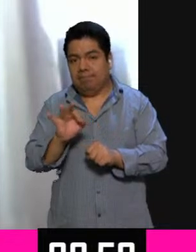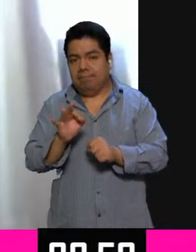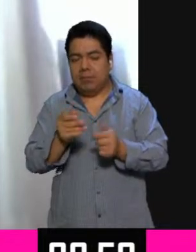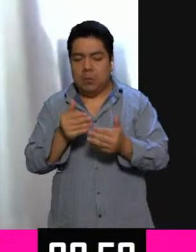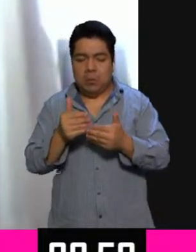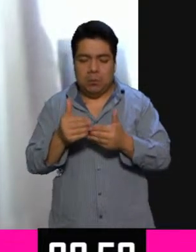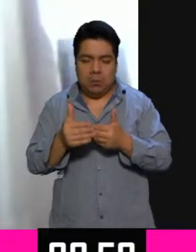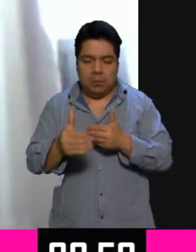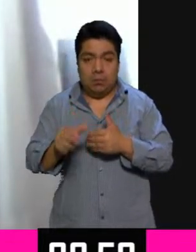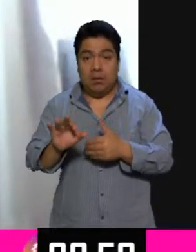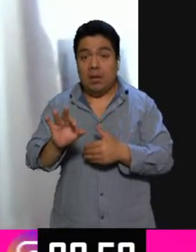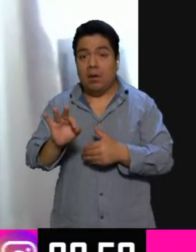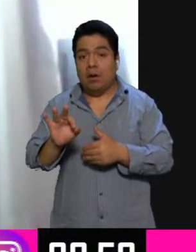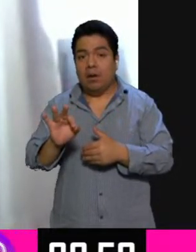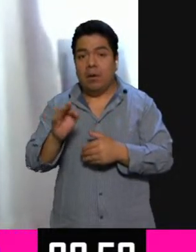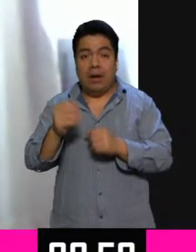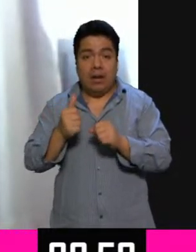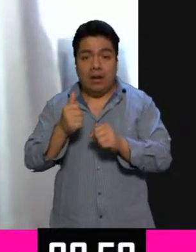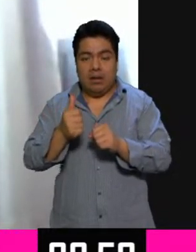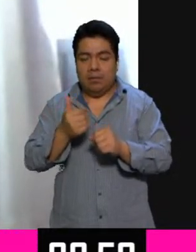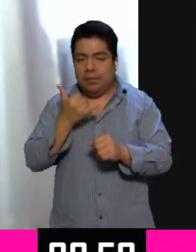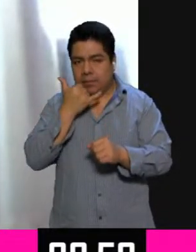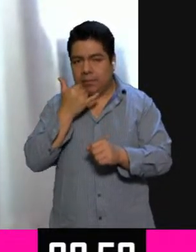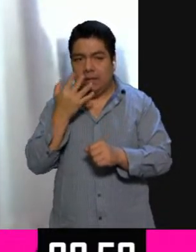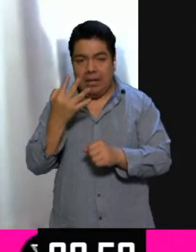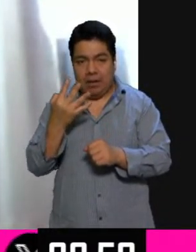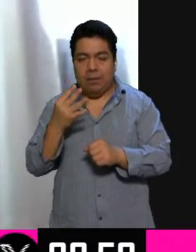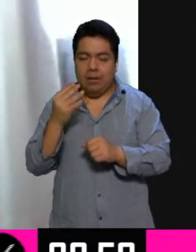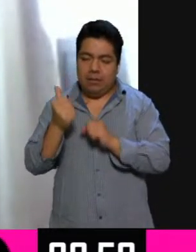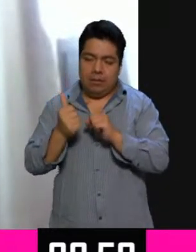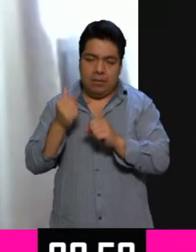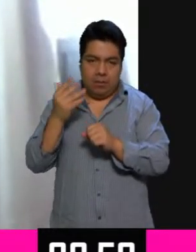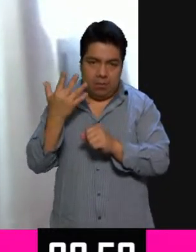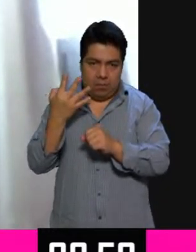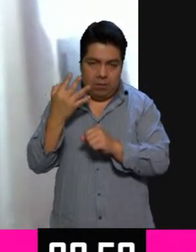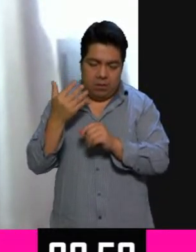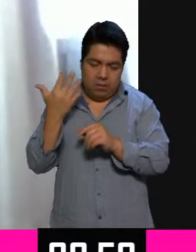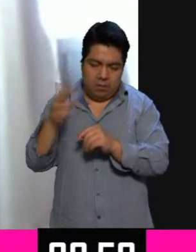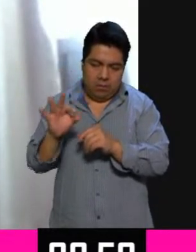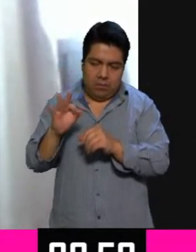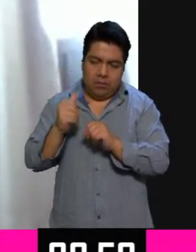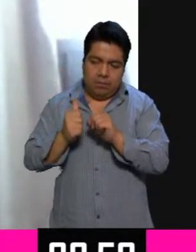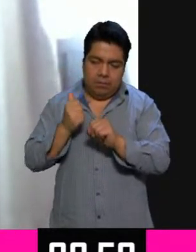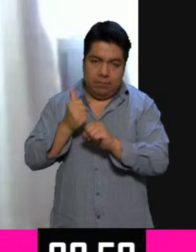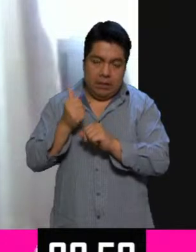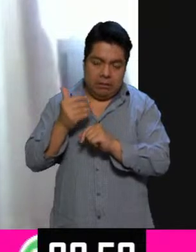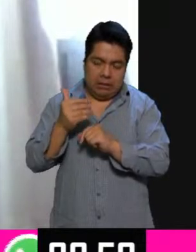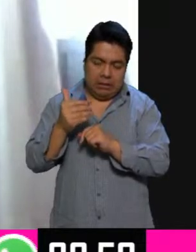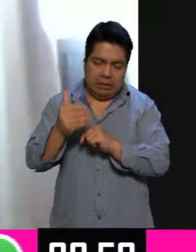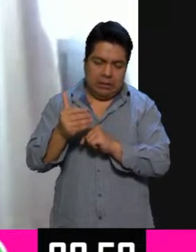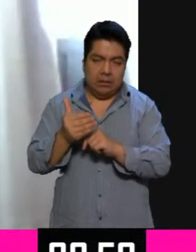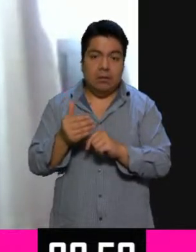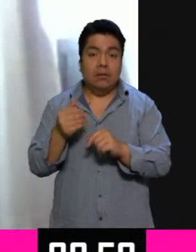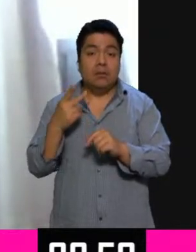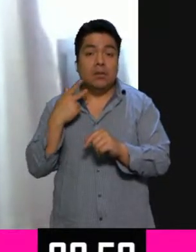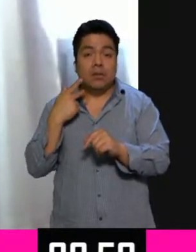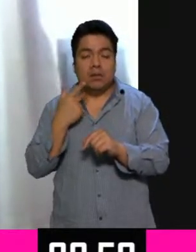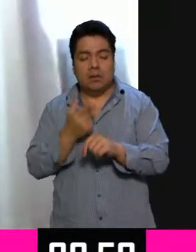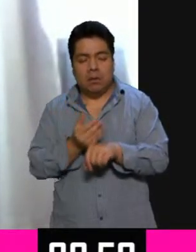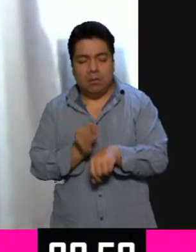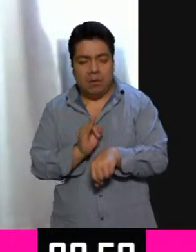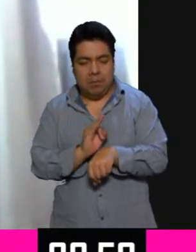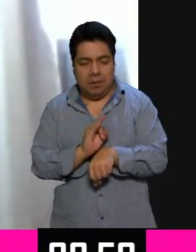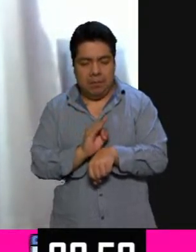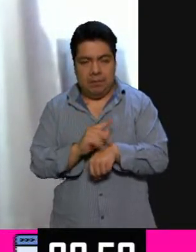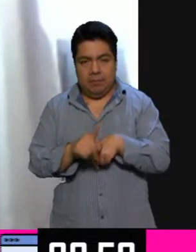largo de 4 décadas, gracias a ese cerco de protección política,